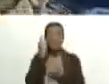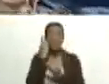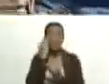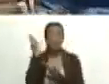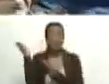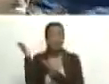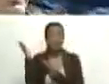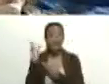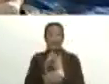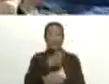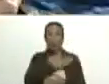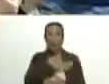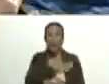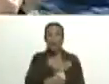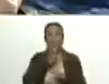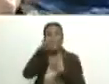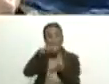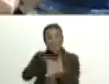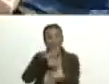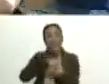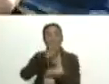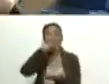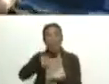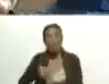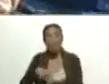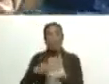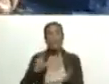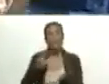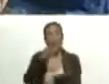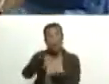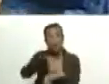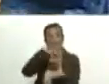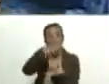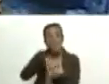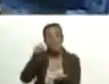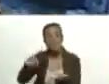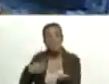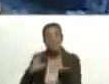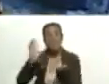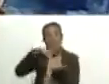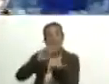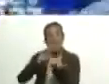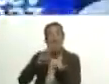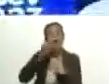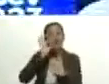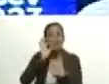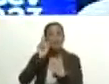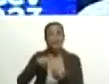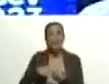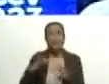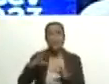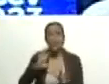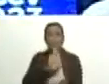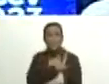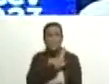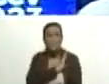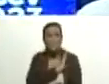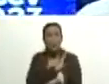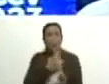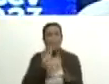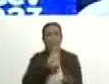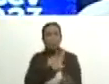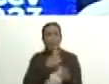Nuestra María León, caficultora también. Caficultora, ¿ah? ¿Cuántas propiedades tiene el